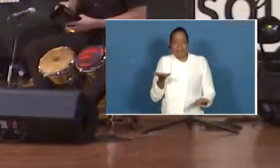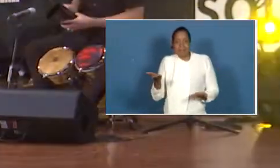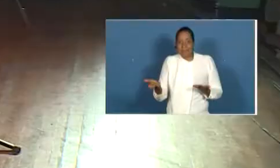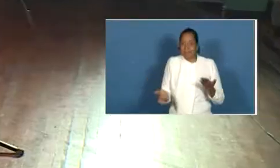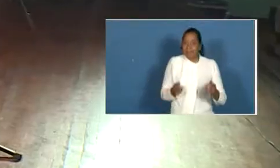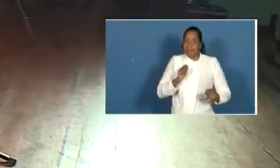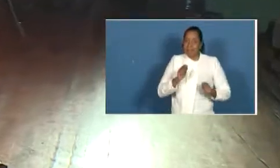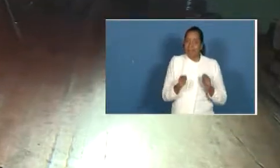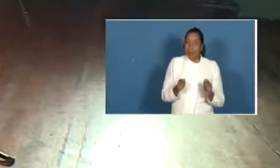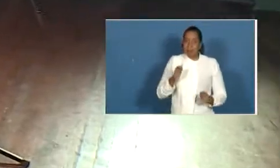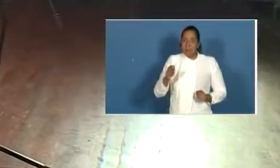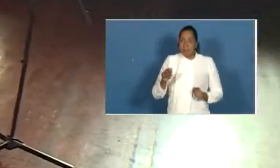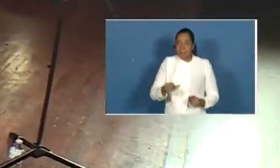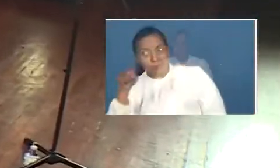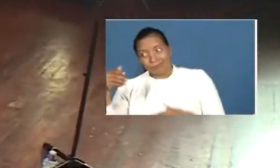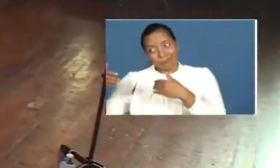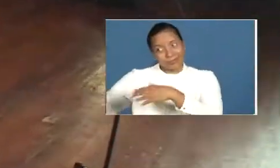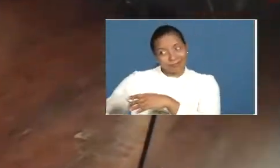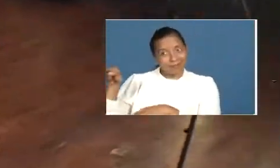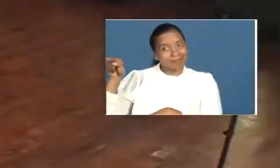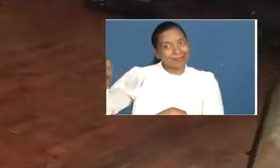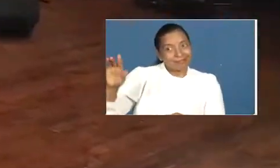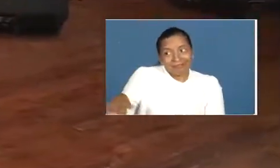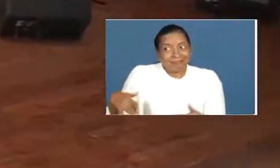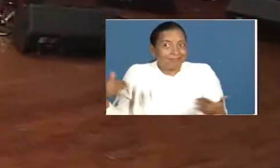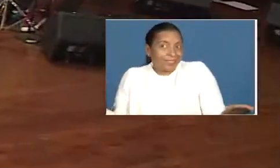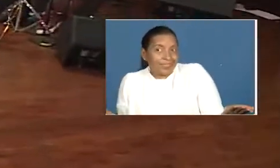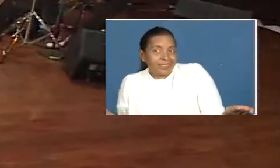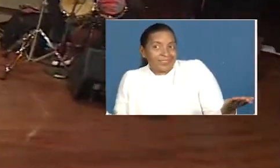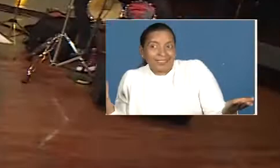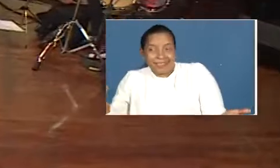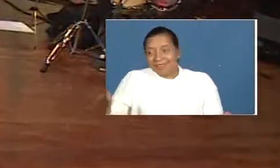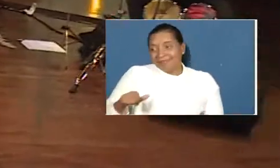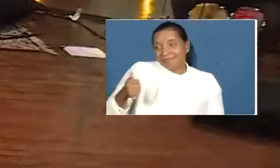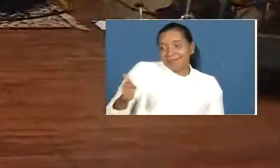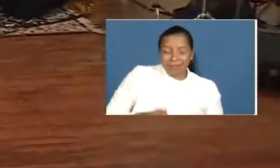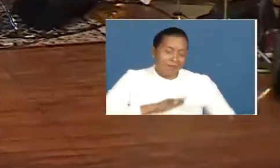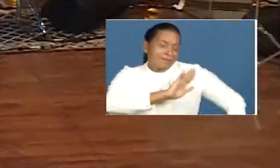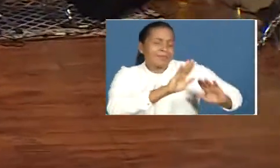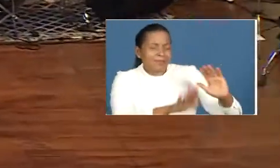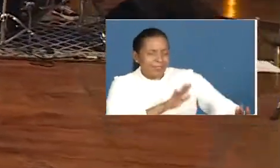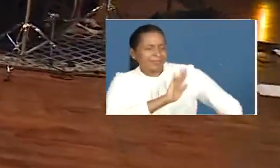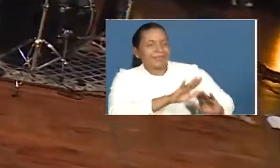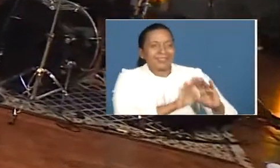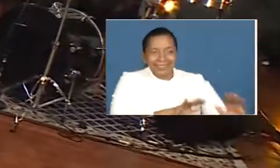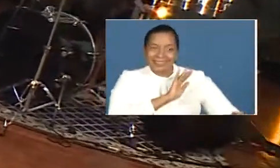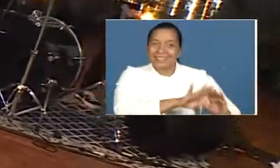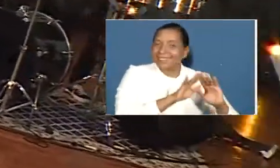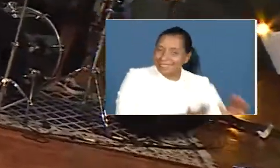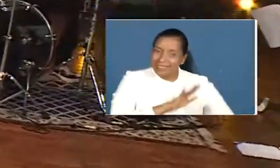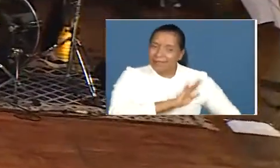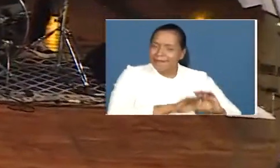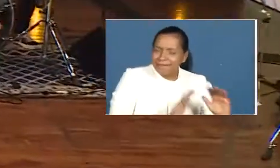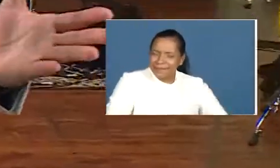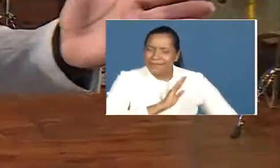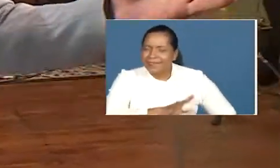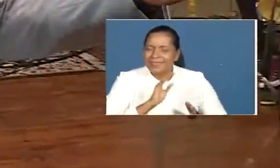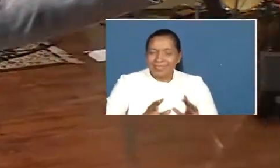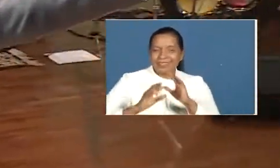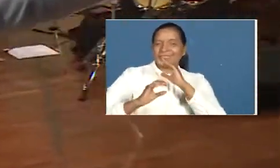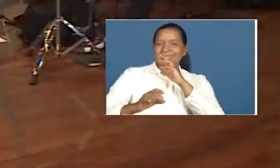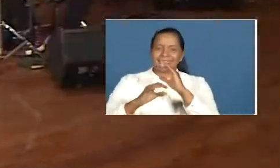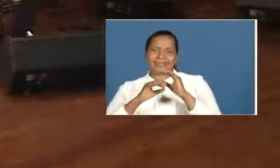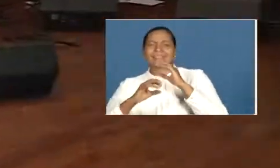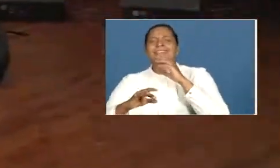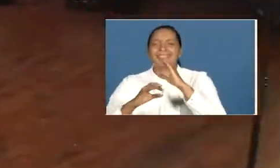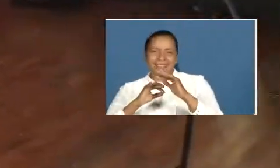Un marido de alquiler quiere ella, un marido de alquiler busca ella, un marido de alquiler para ella. ¿Y